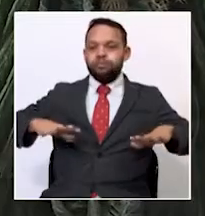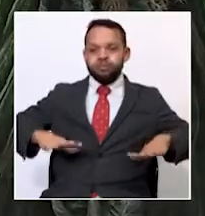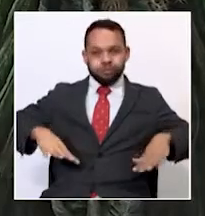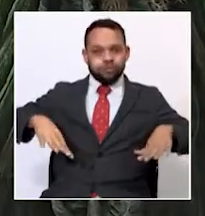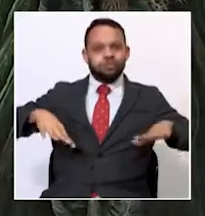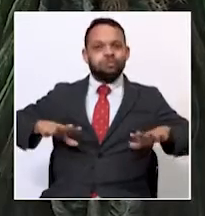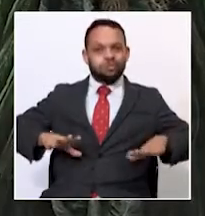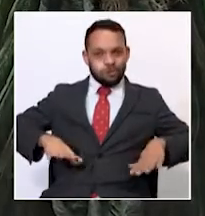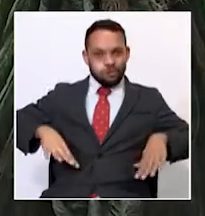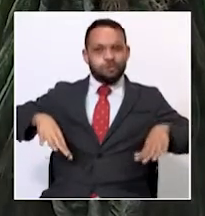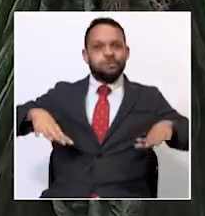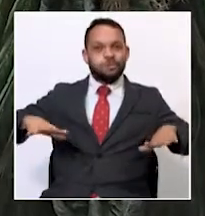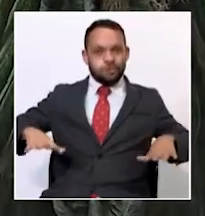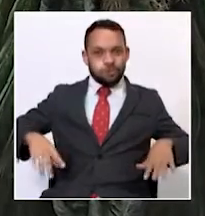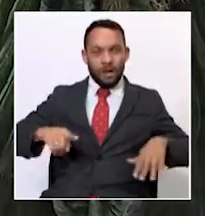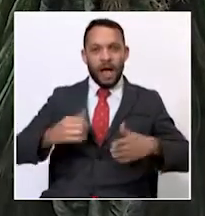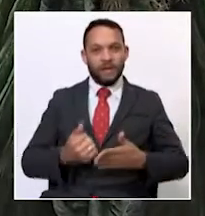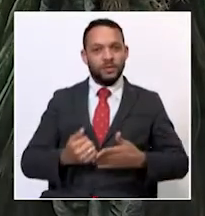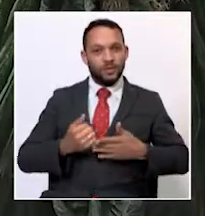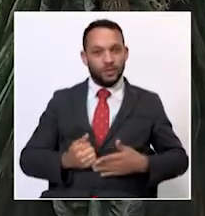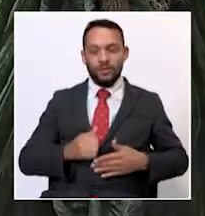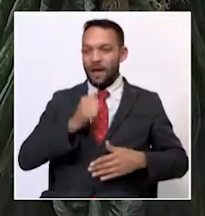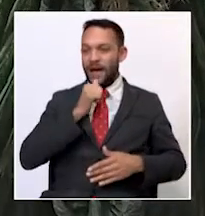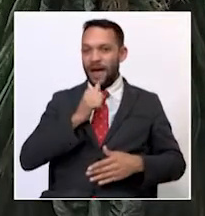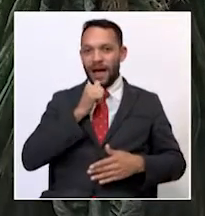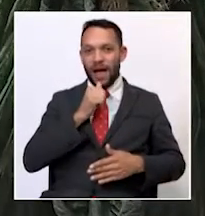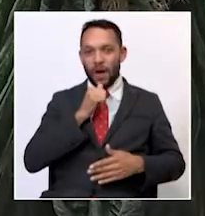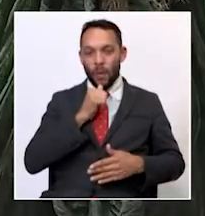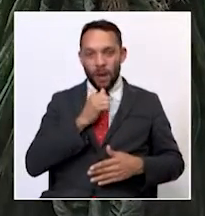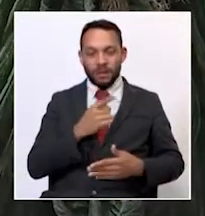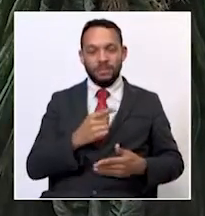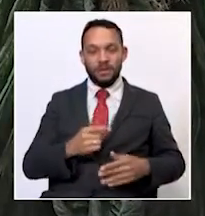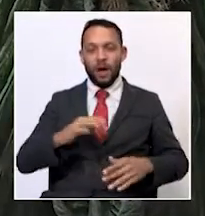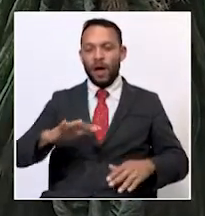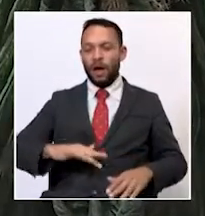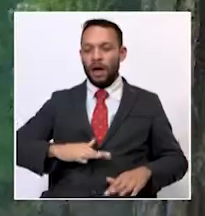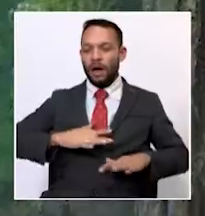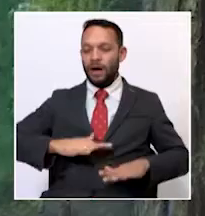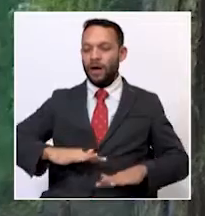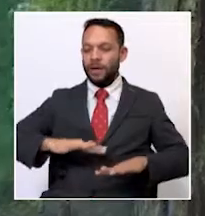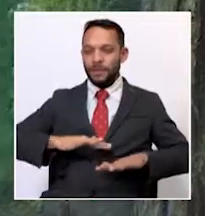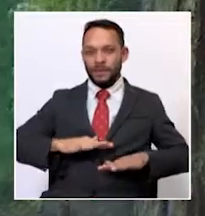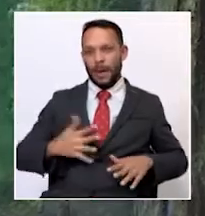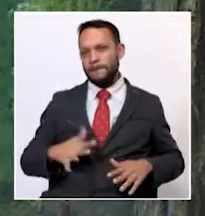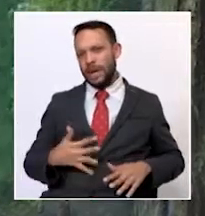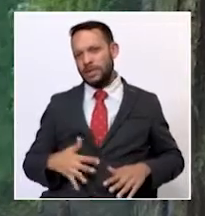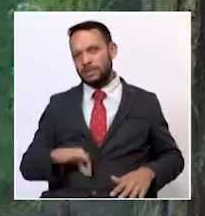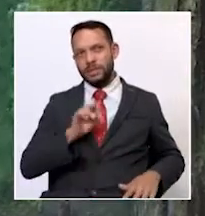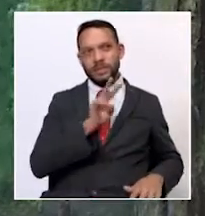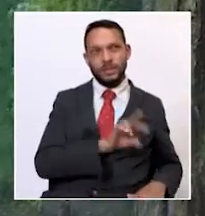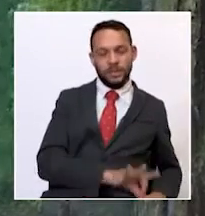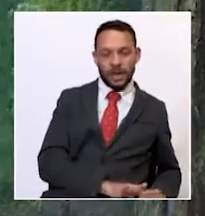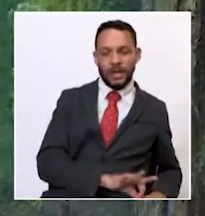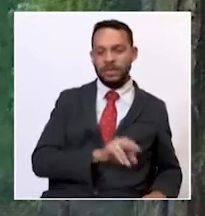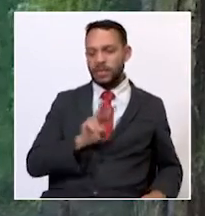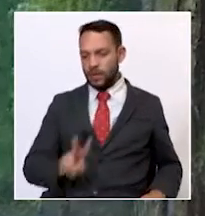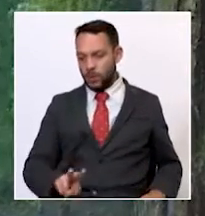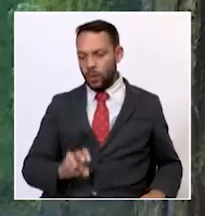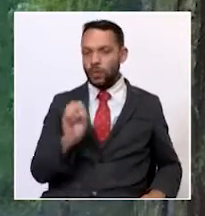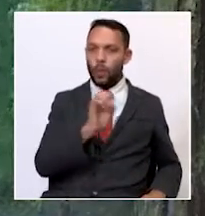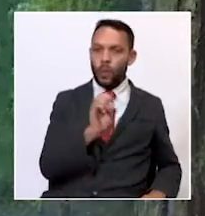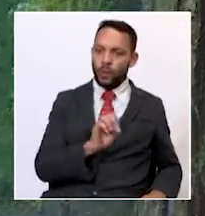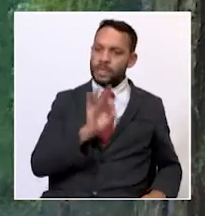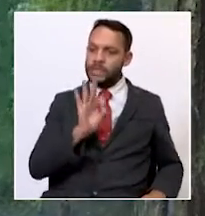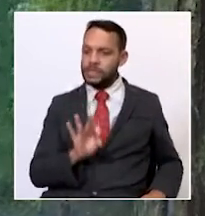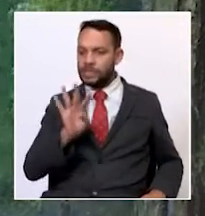permite el agua. Es un agua climatizada, un agua que va a estar por encima de los 32, 34 grados de temperatura,